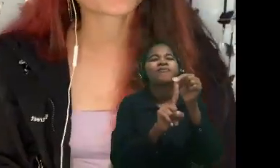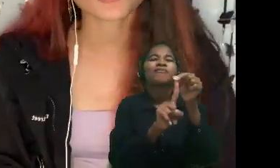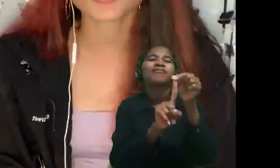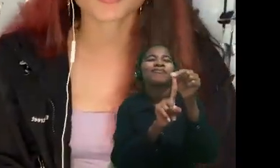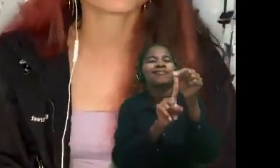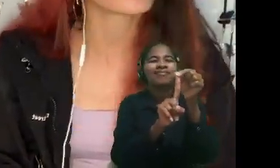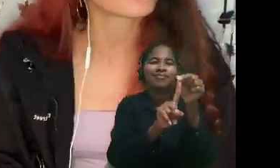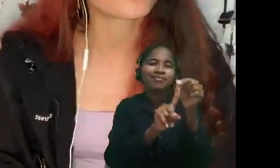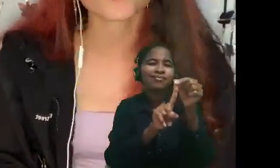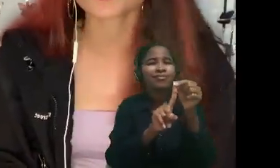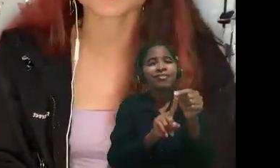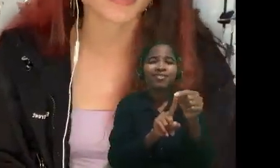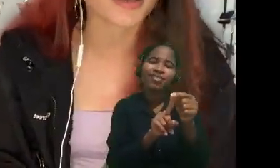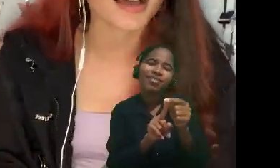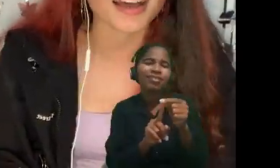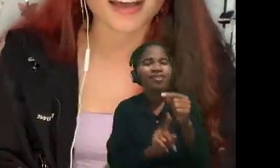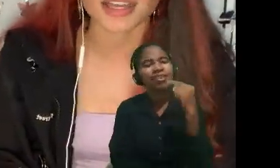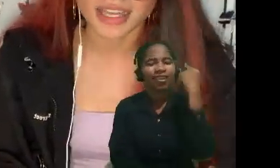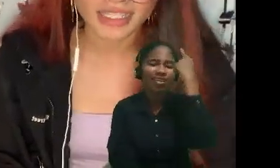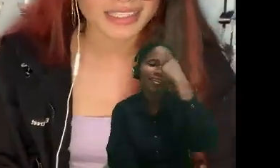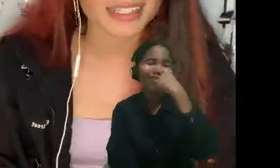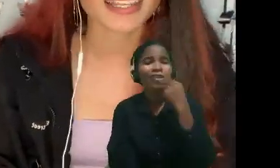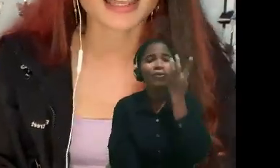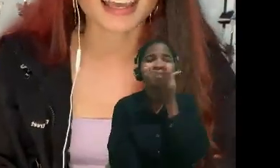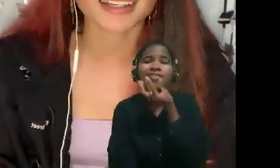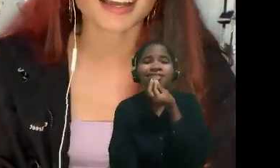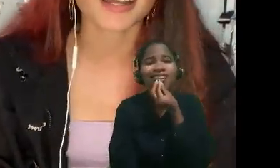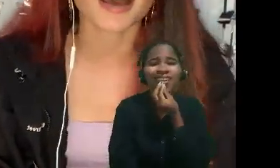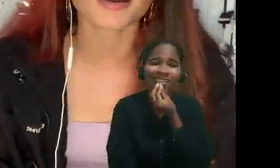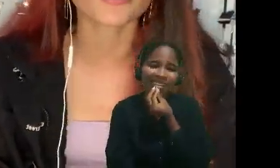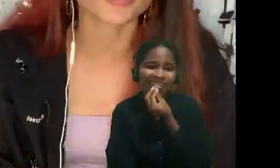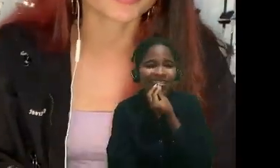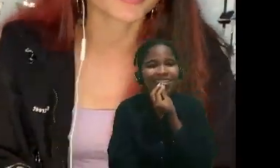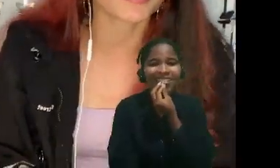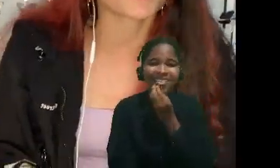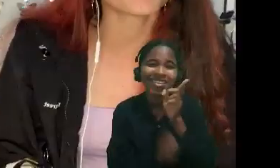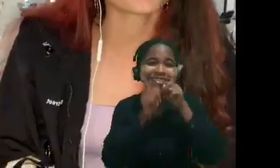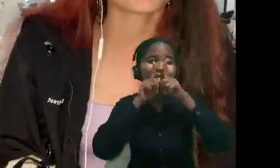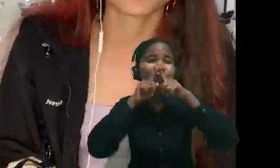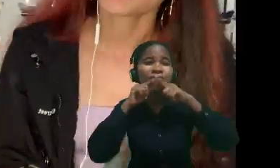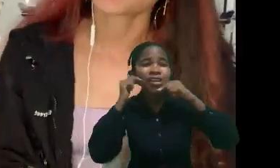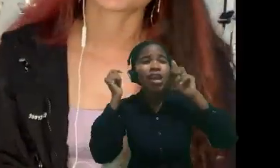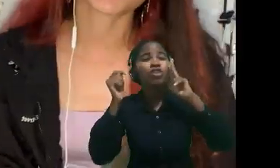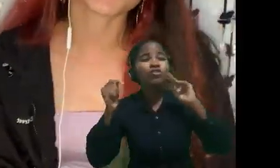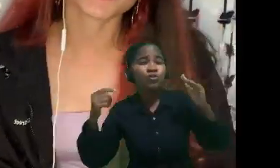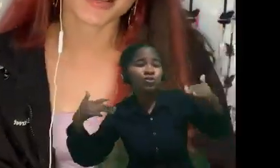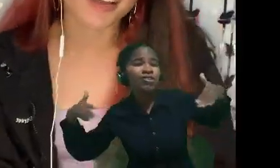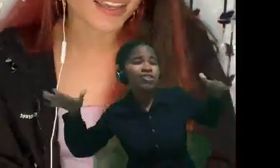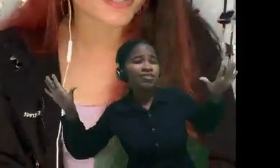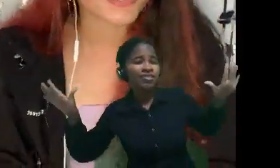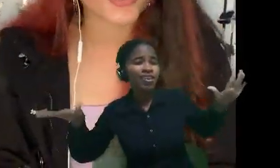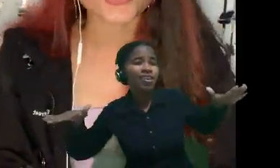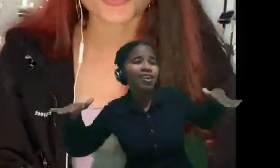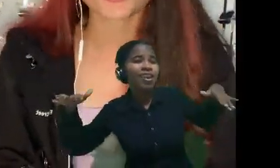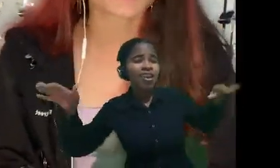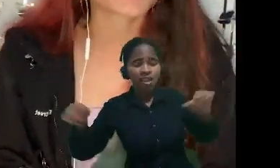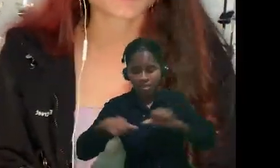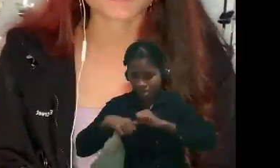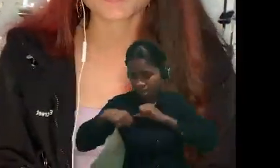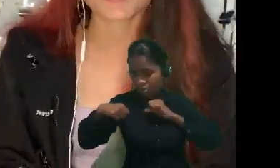Mi persona favorita tiene la cara bonita, tiene una de